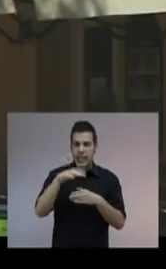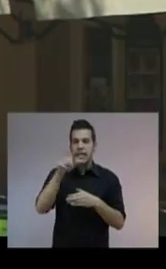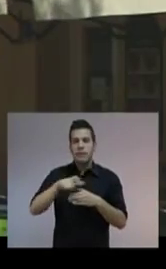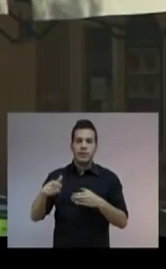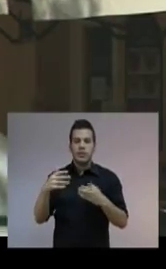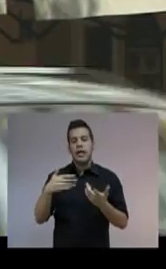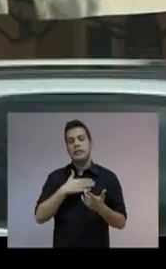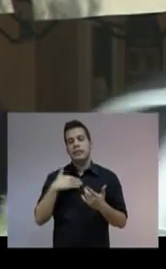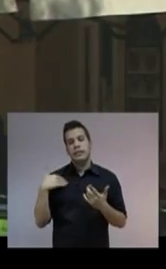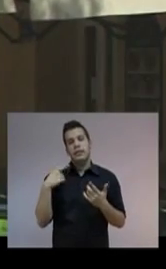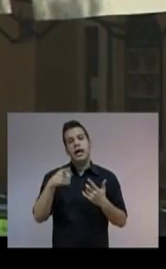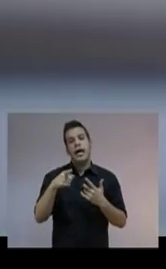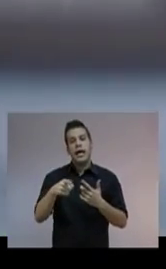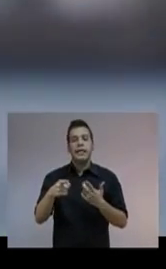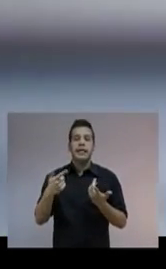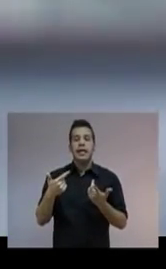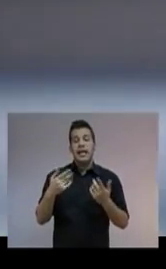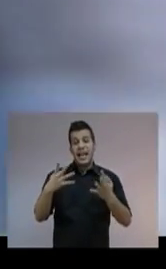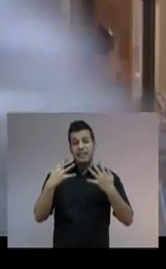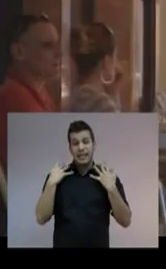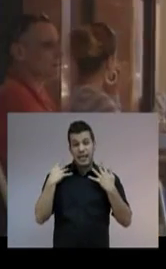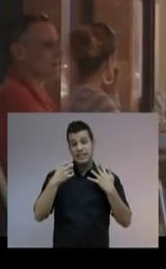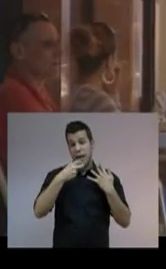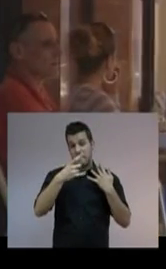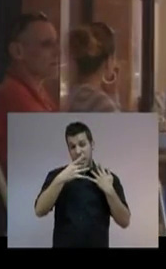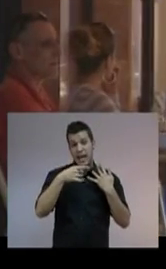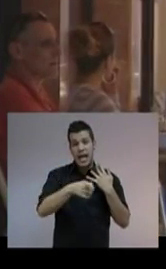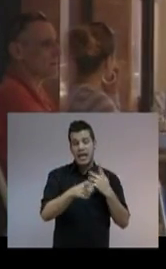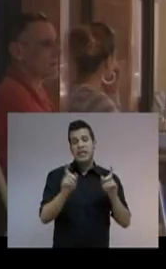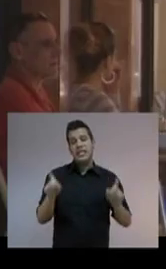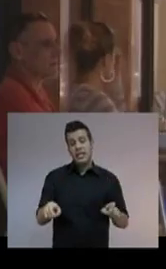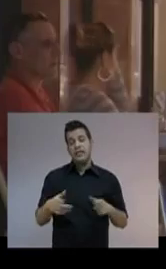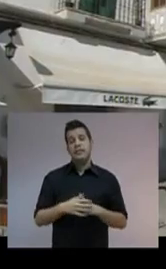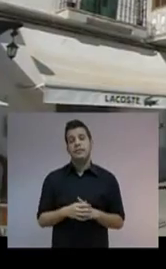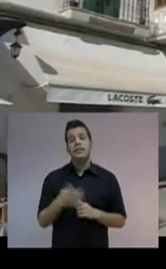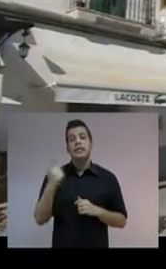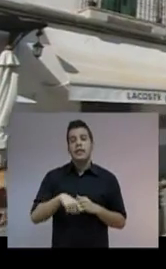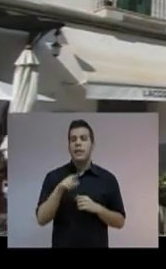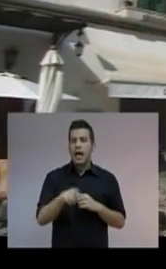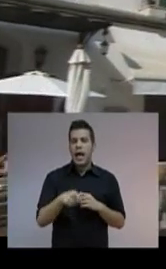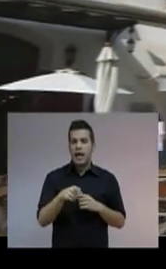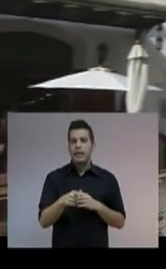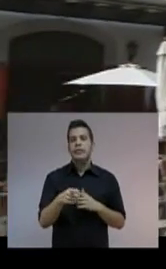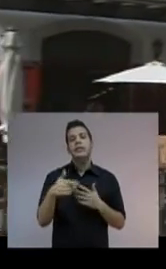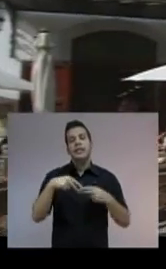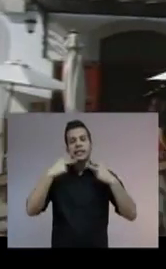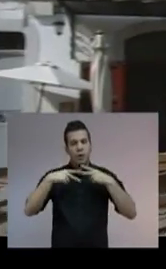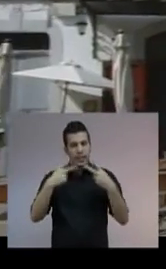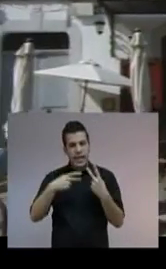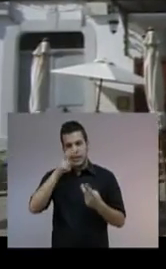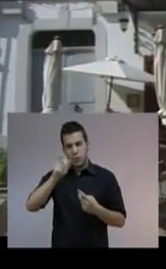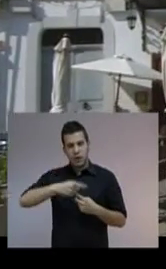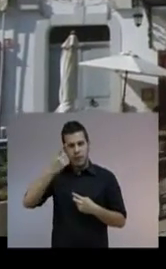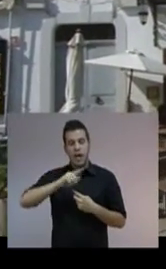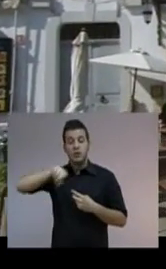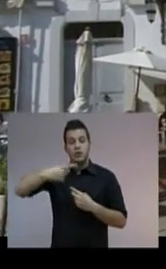terrazas siempre llenas. Es en este paseo donde se encuentra también uno de los más antiguos restaurantes de la ciudad, donde nos recomiendan